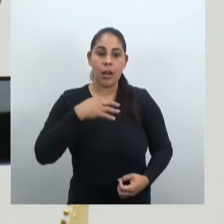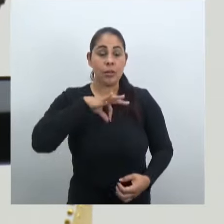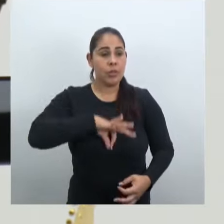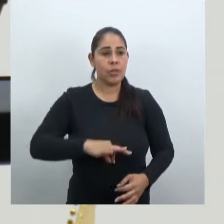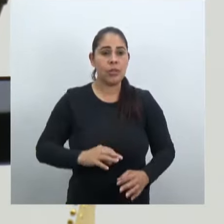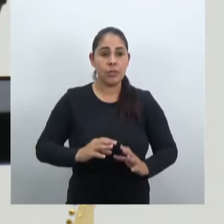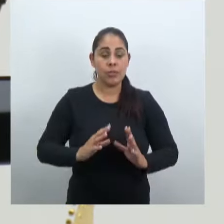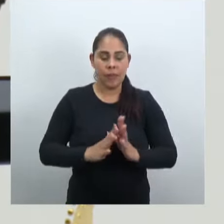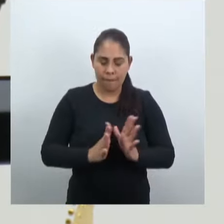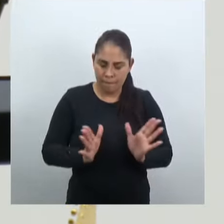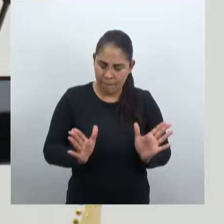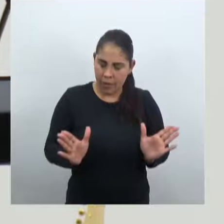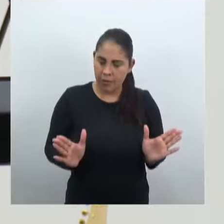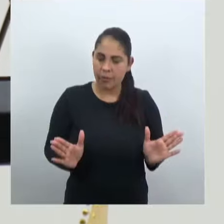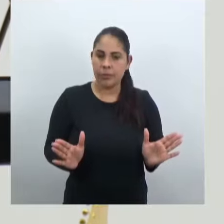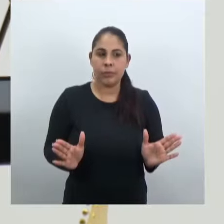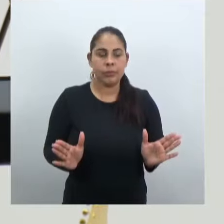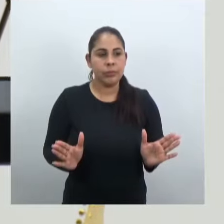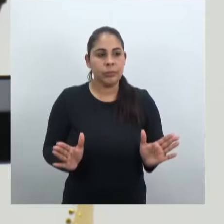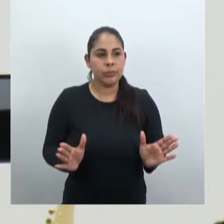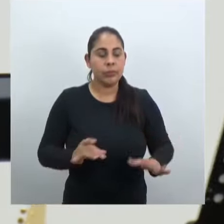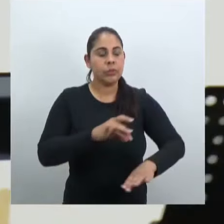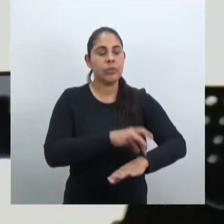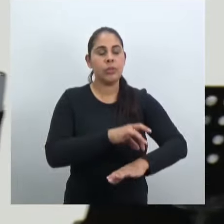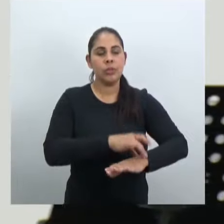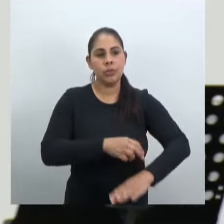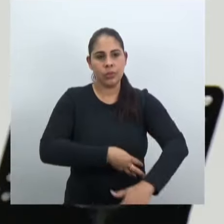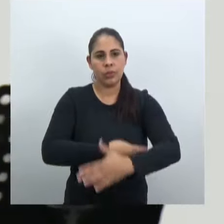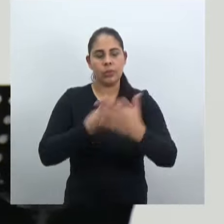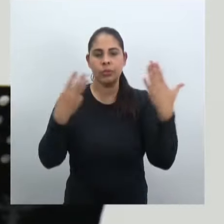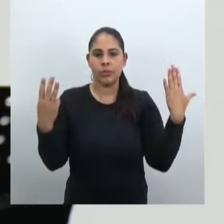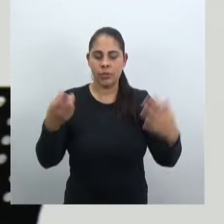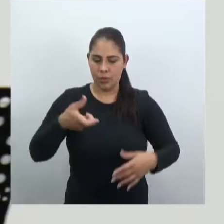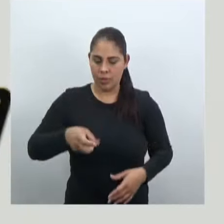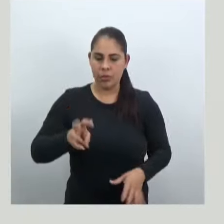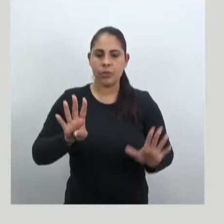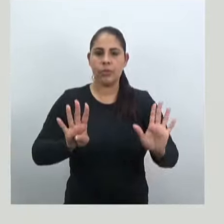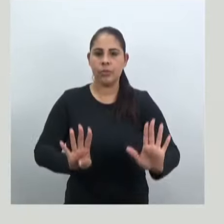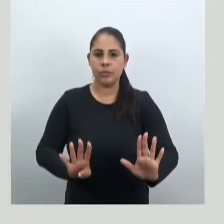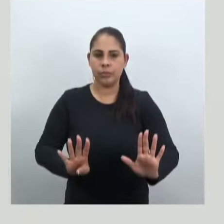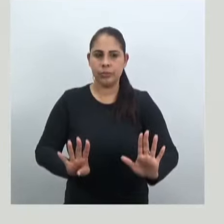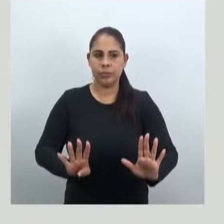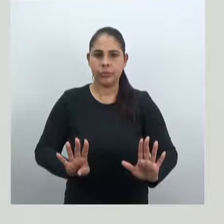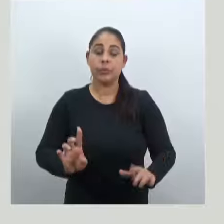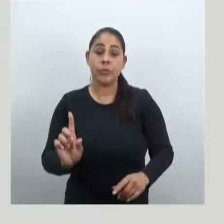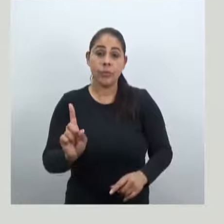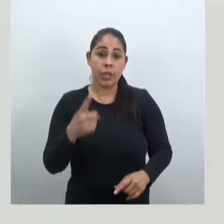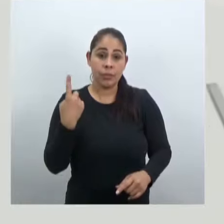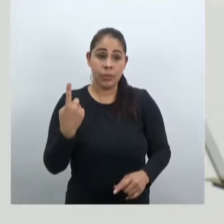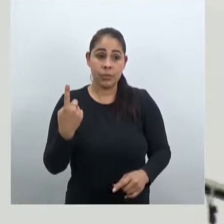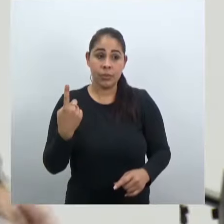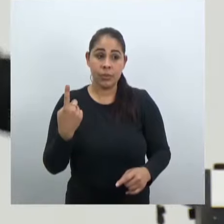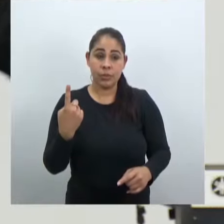pensamientos. Atención. Dice Lucas 18, versículo 9. Primero, en